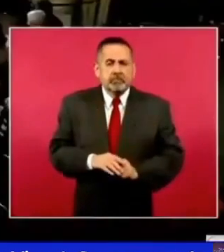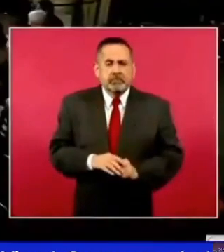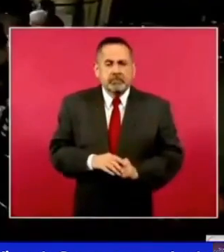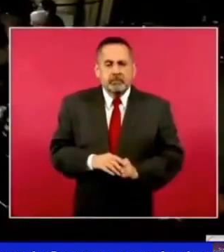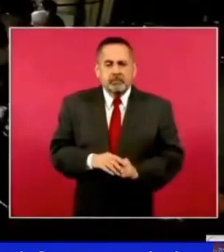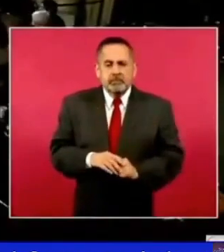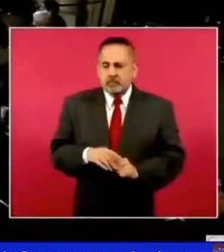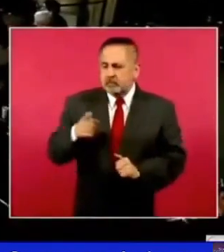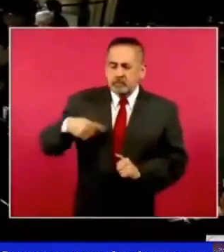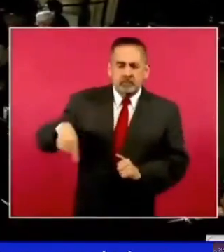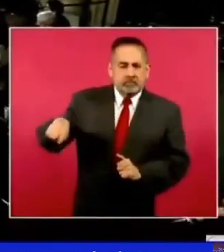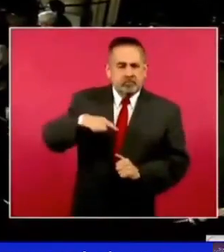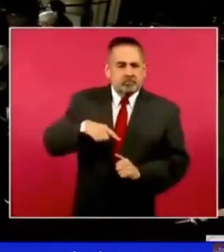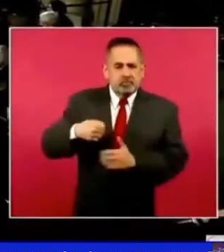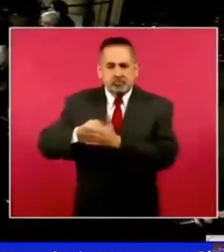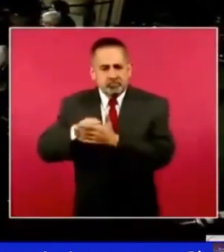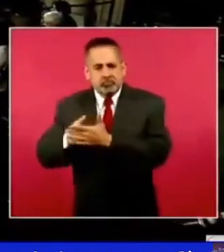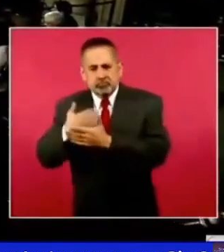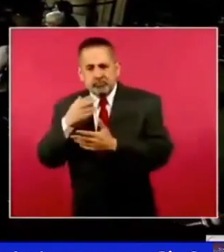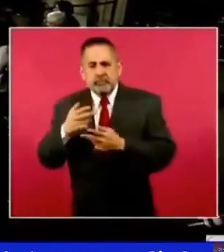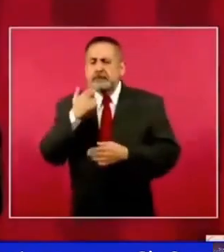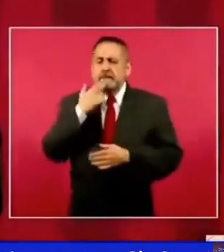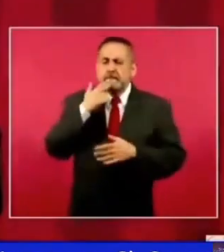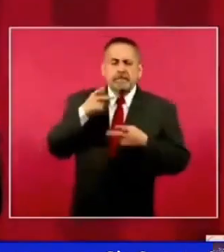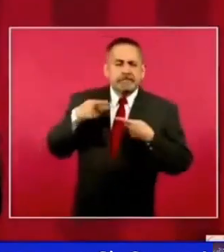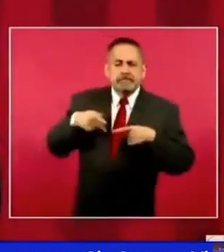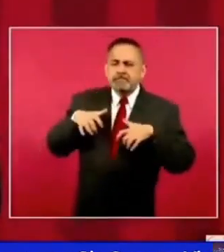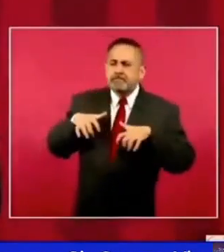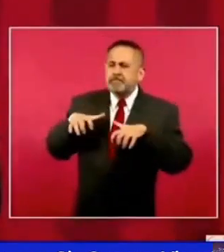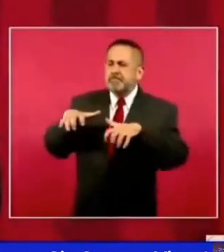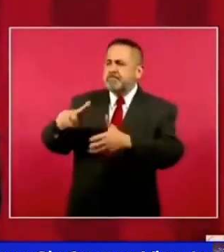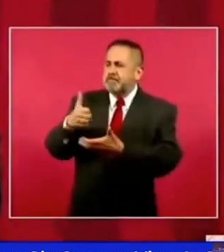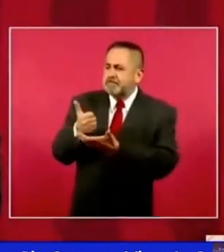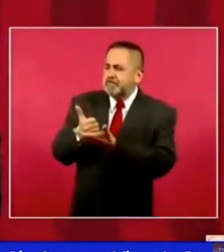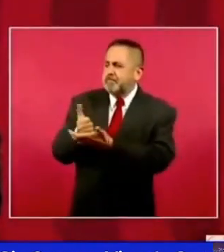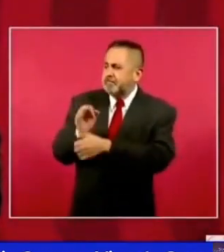Para el movimiento, sobre todo por la gente, por el pueblo,